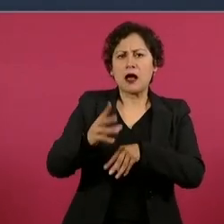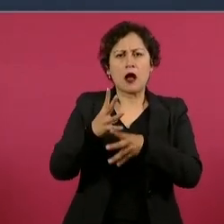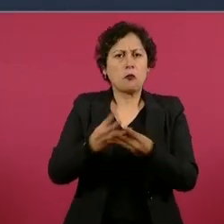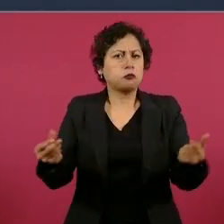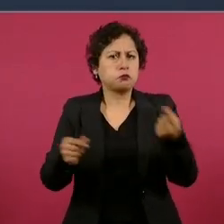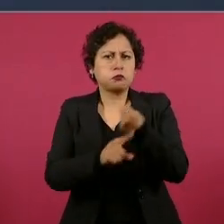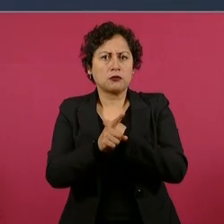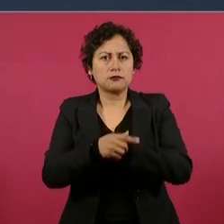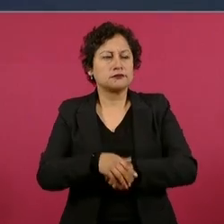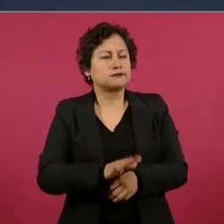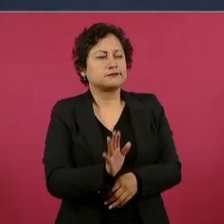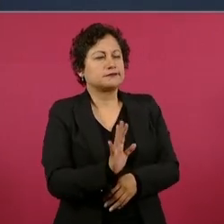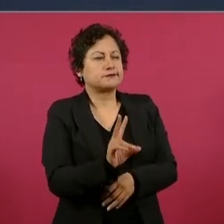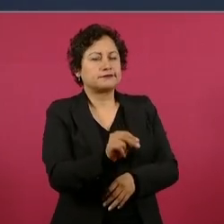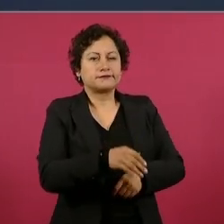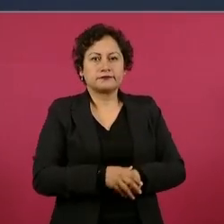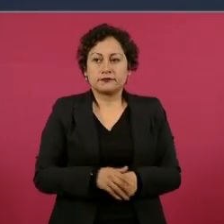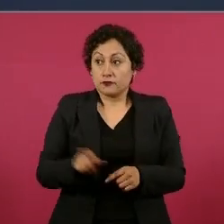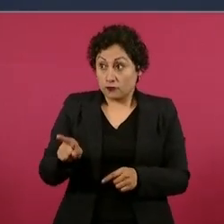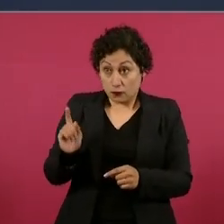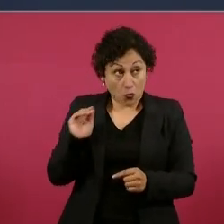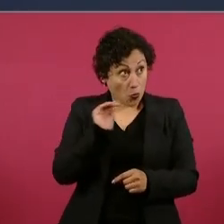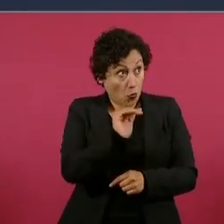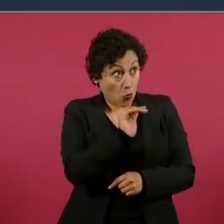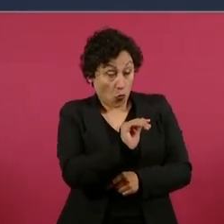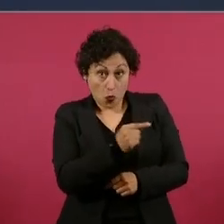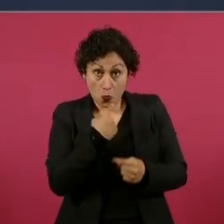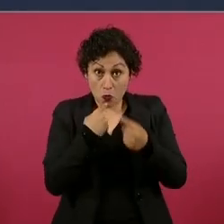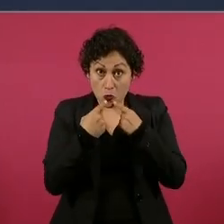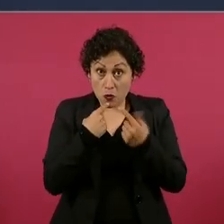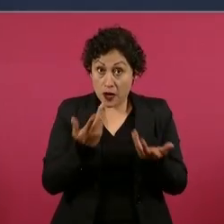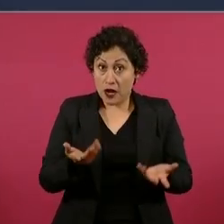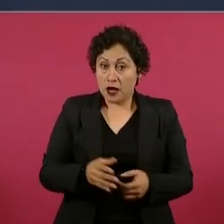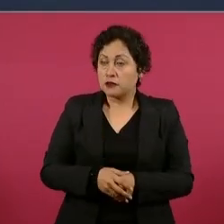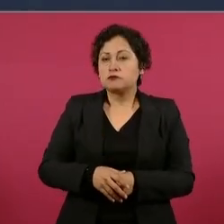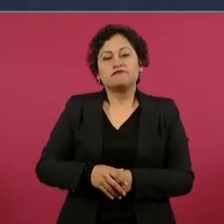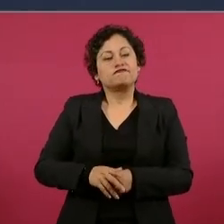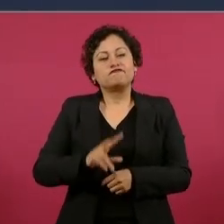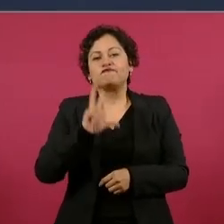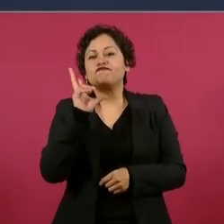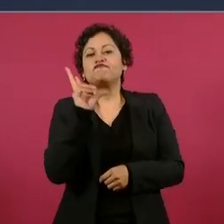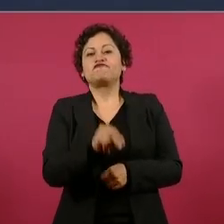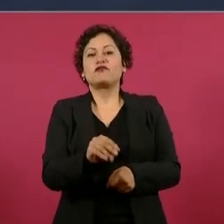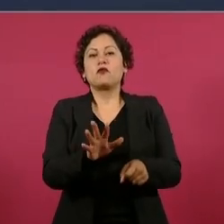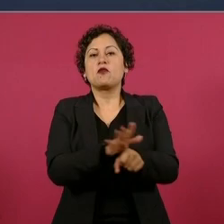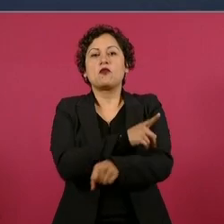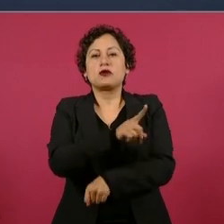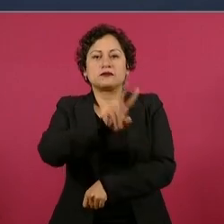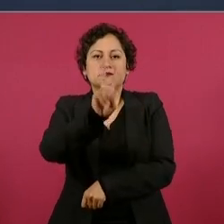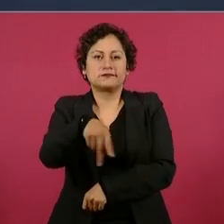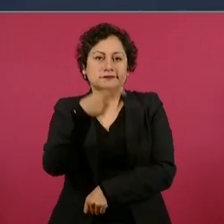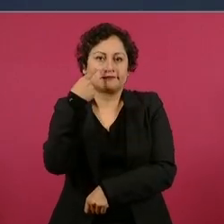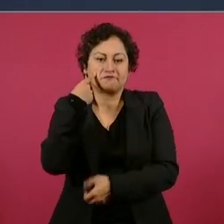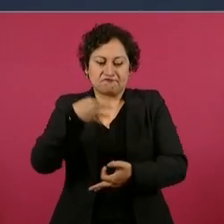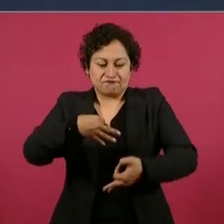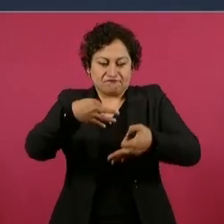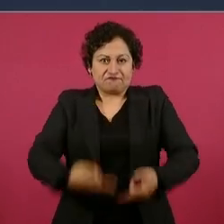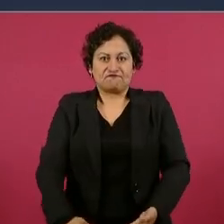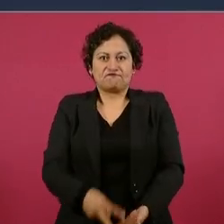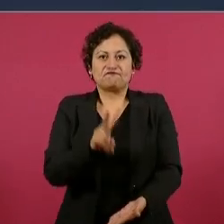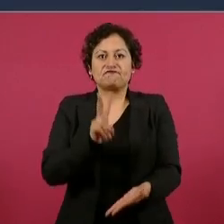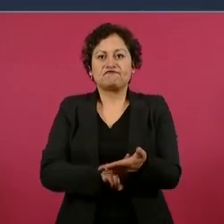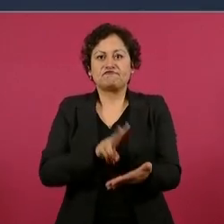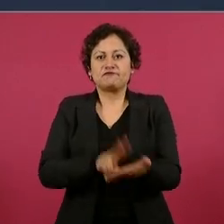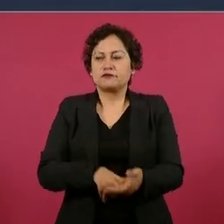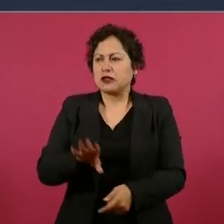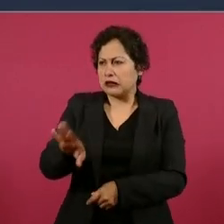mira, ¿No los vas a buscar? ¿No los estás buscando? No, porque es un asunto de principios. O sea, a mí no me gusta. ¿Y la política